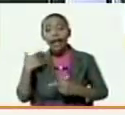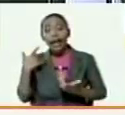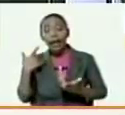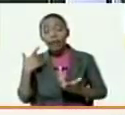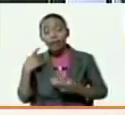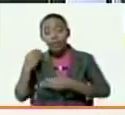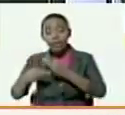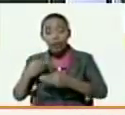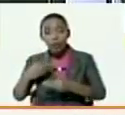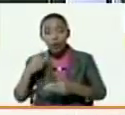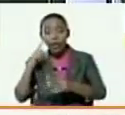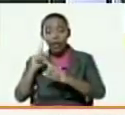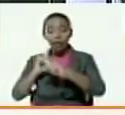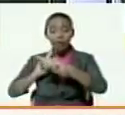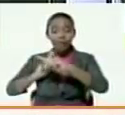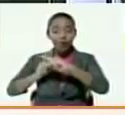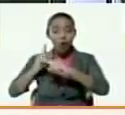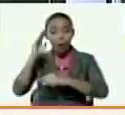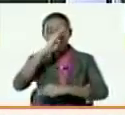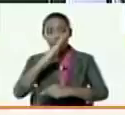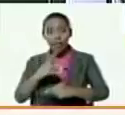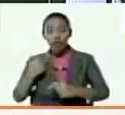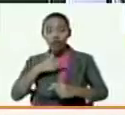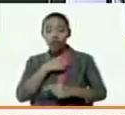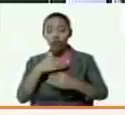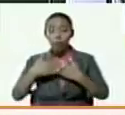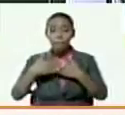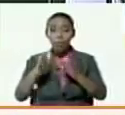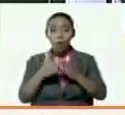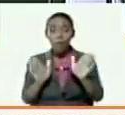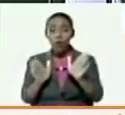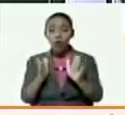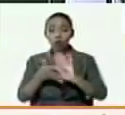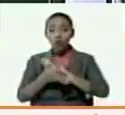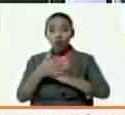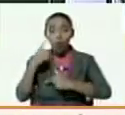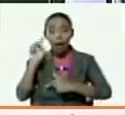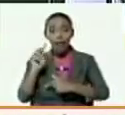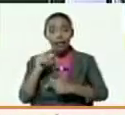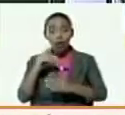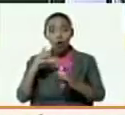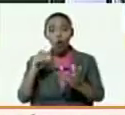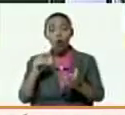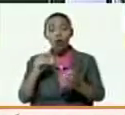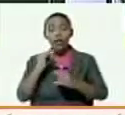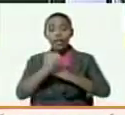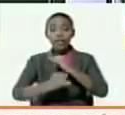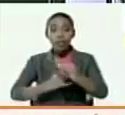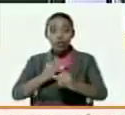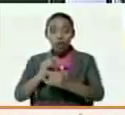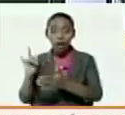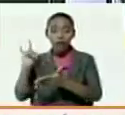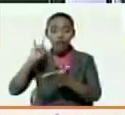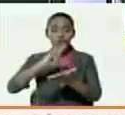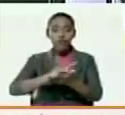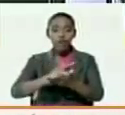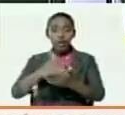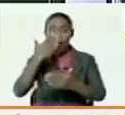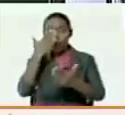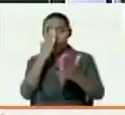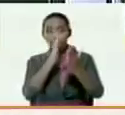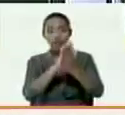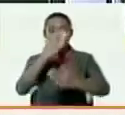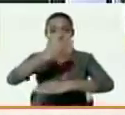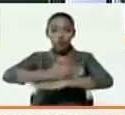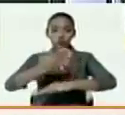en Brasil, nosotros vamos a ampliar la vigilancia epidemiológica hacia los puertos internacionales y hacia los pasos fronterizos. Vamos